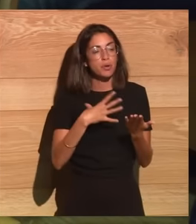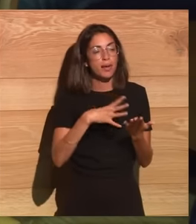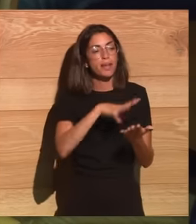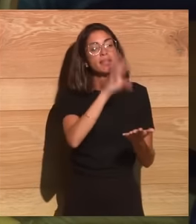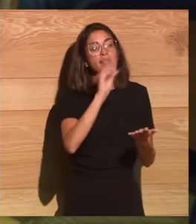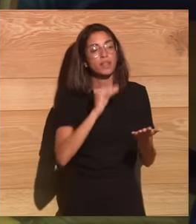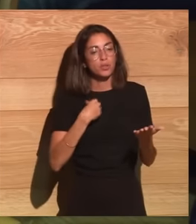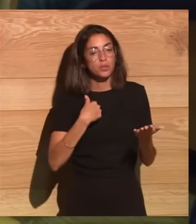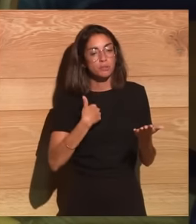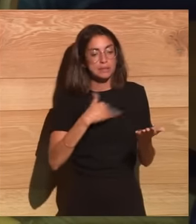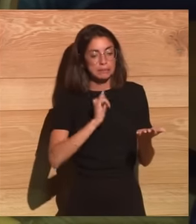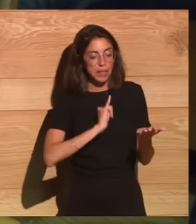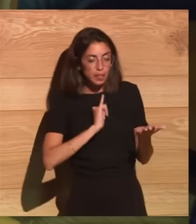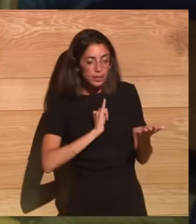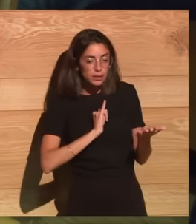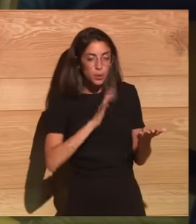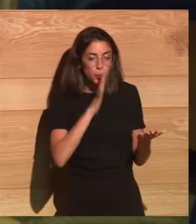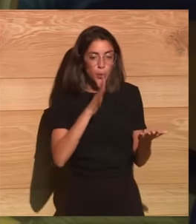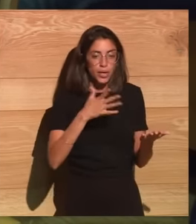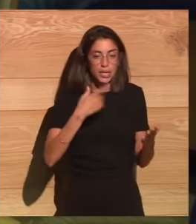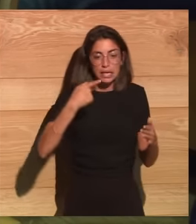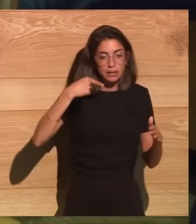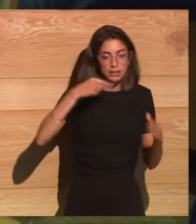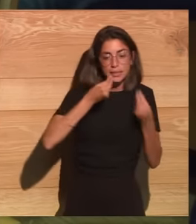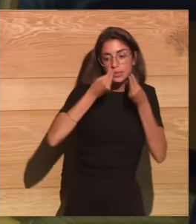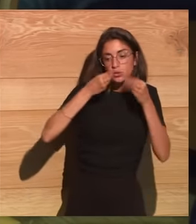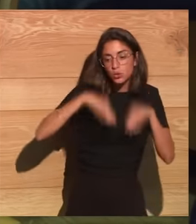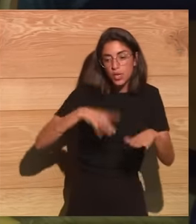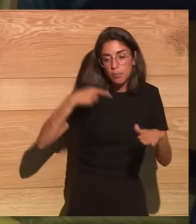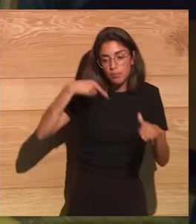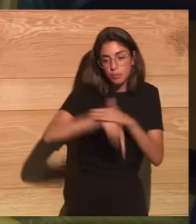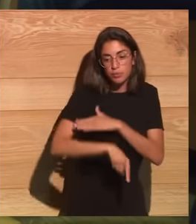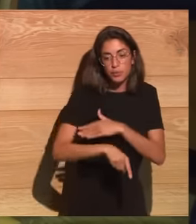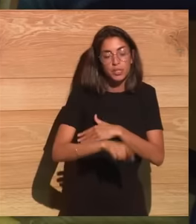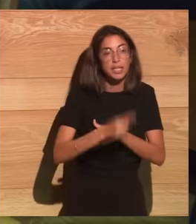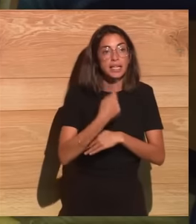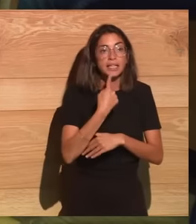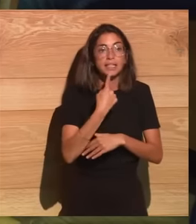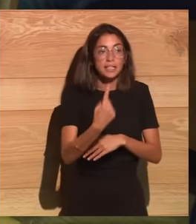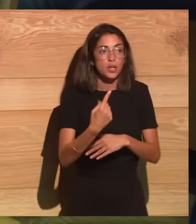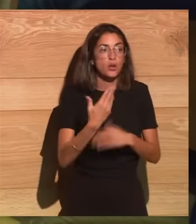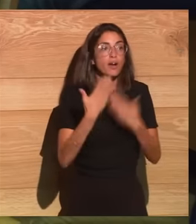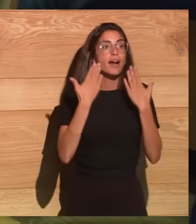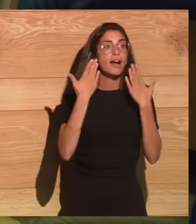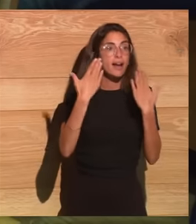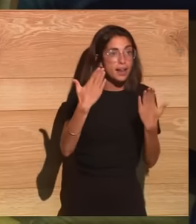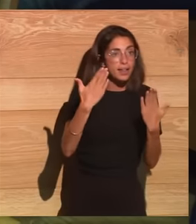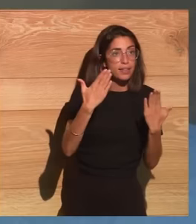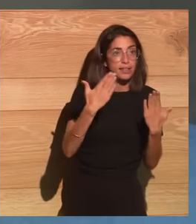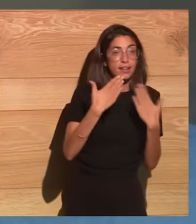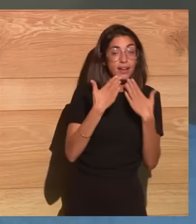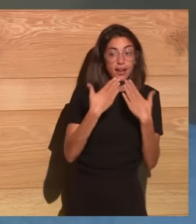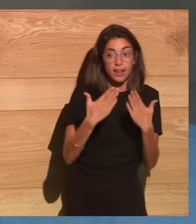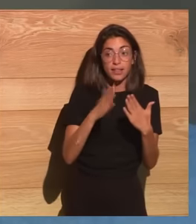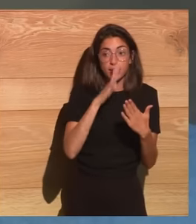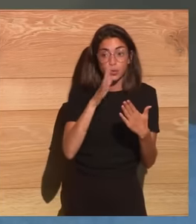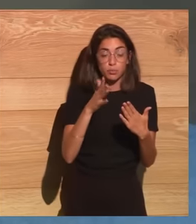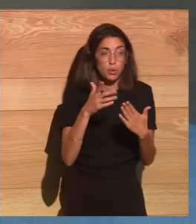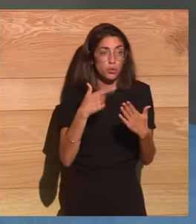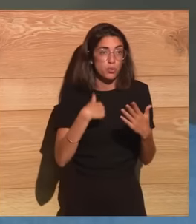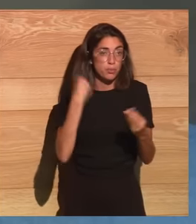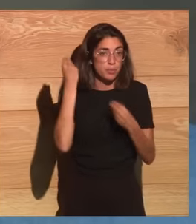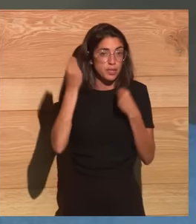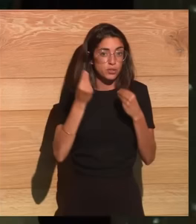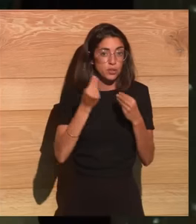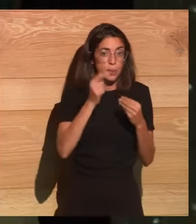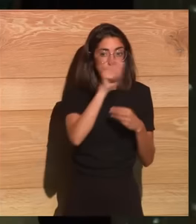muy emocionada por el fondo, ¿no? Por la historia. Entonces te quiero dar las gracias, Arturo. Toma. Porque muchos, yo creo que estamos viendo